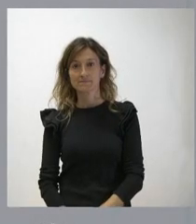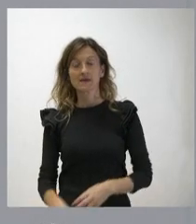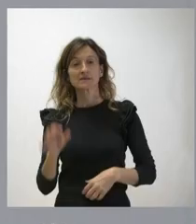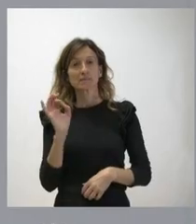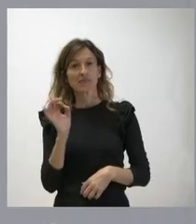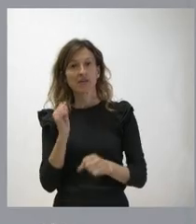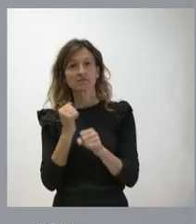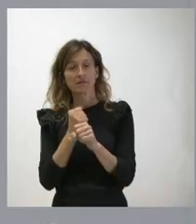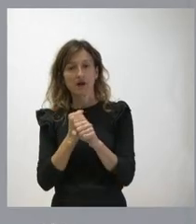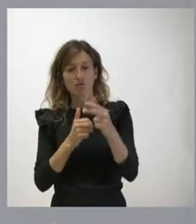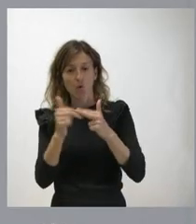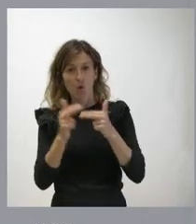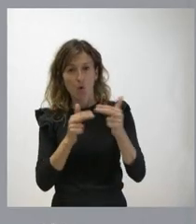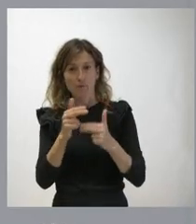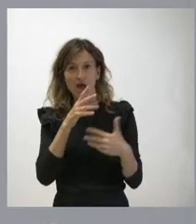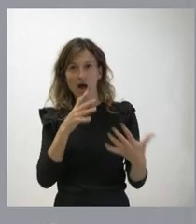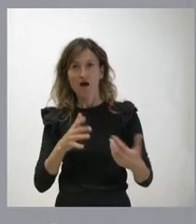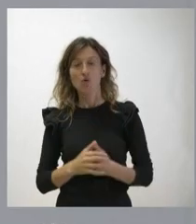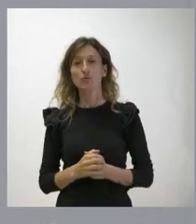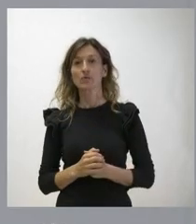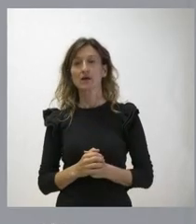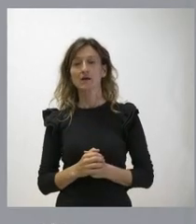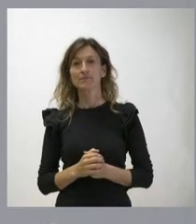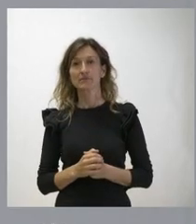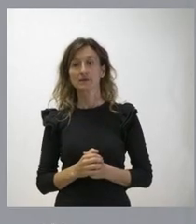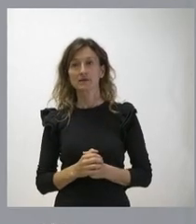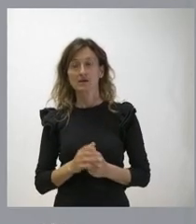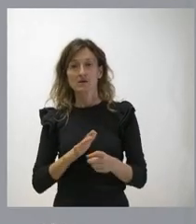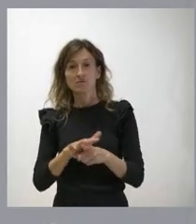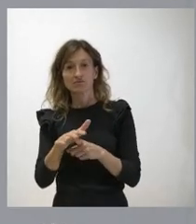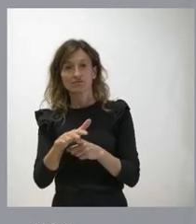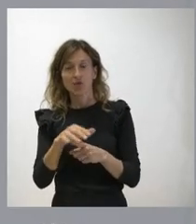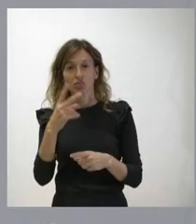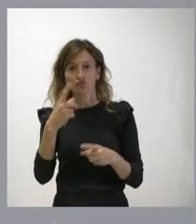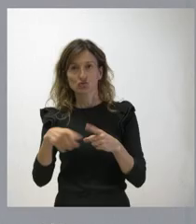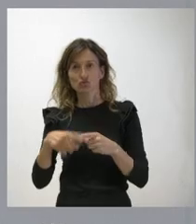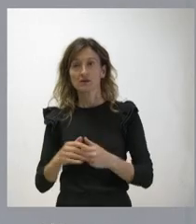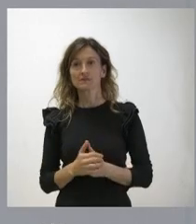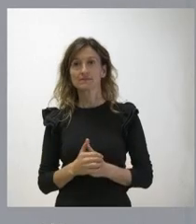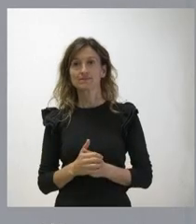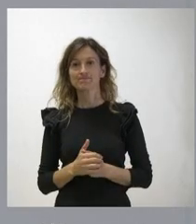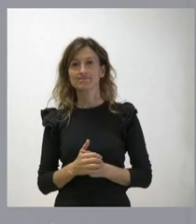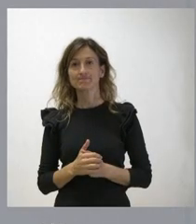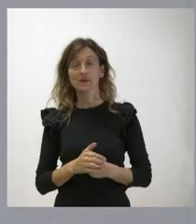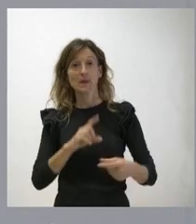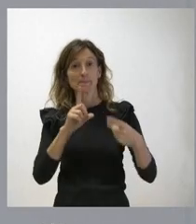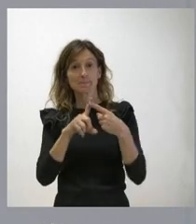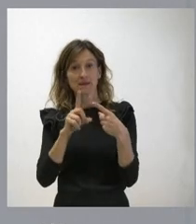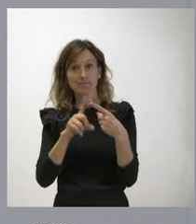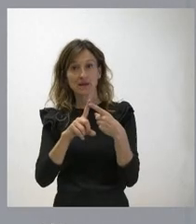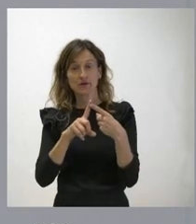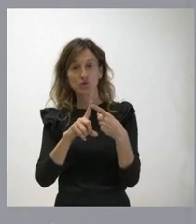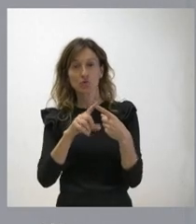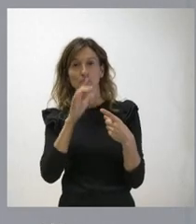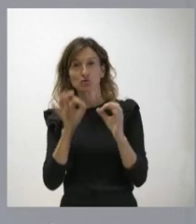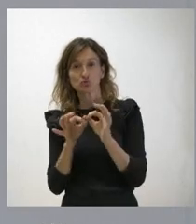trabajando en esas obras y es verdad que han sido afectados por dos factores fundamentales en primer lugar hemos tenido afortunadamente